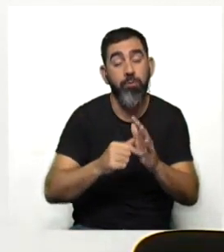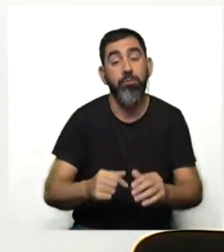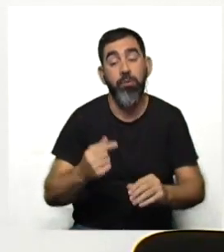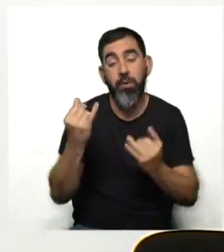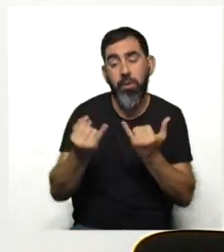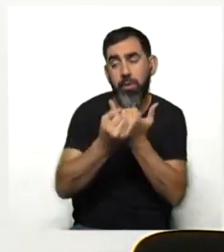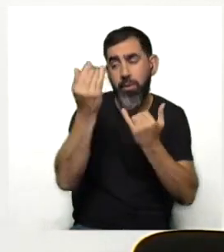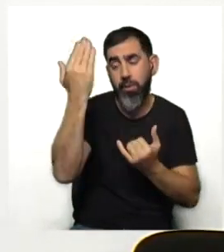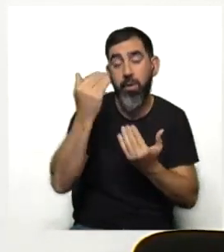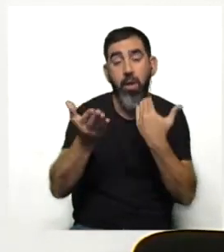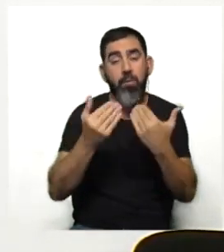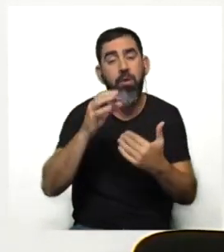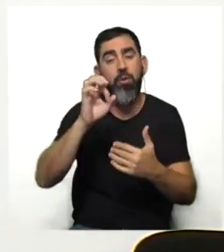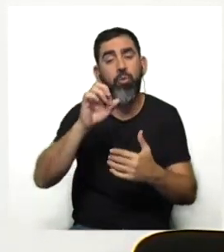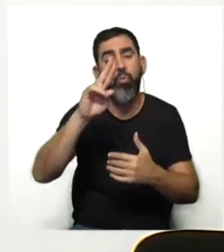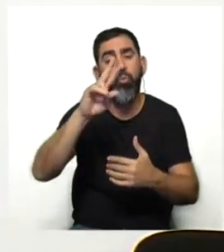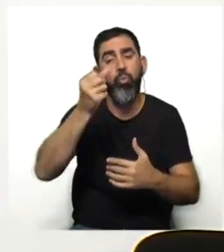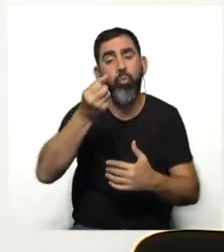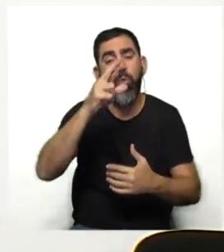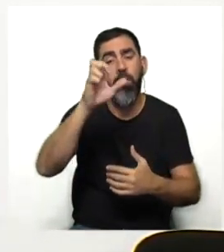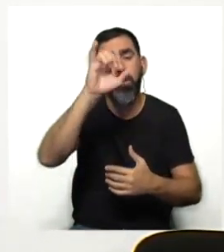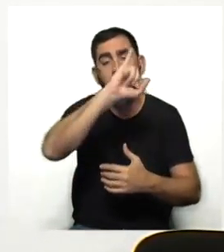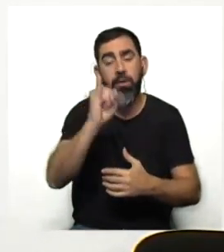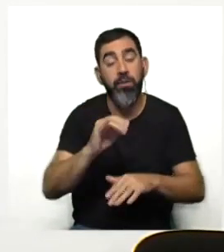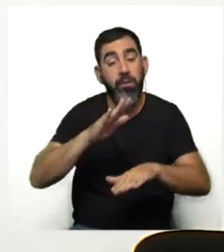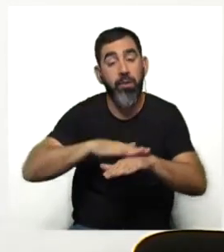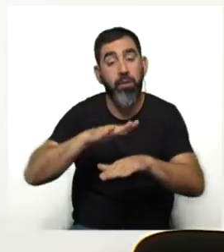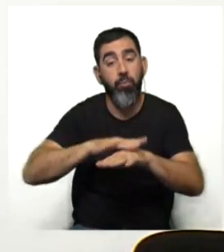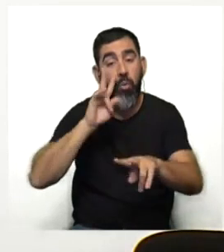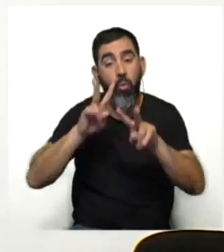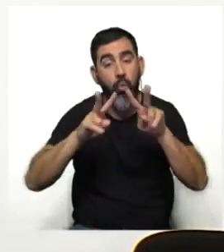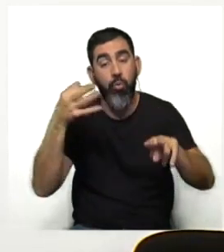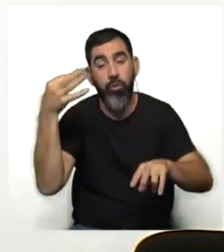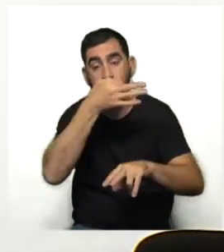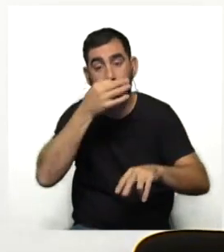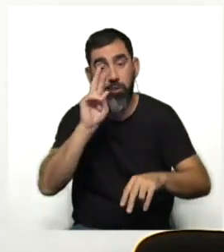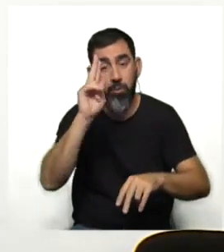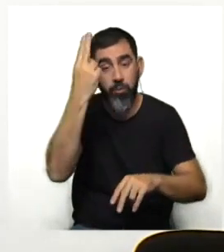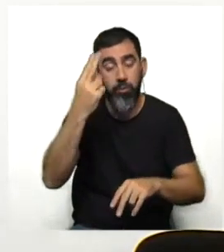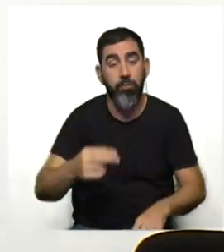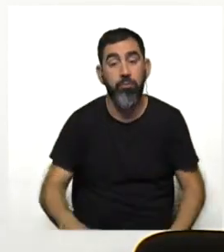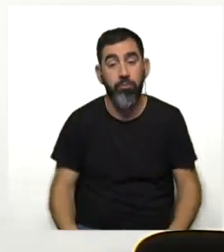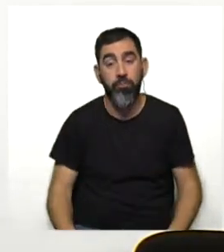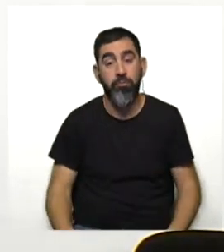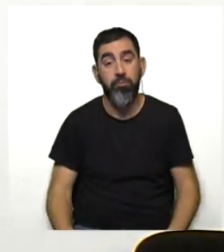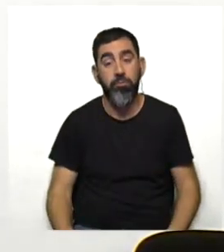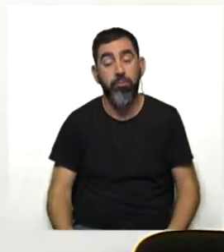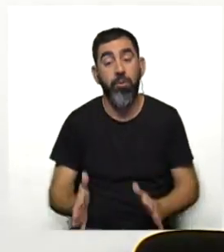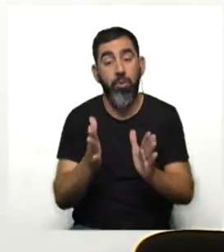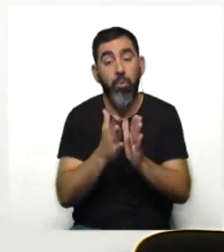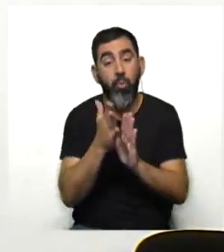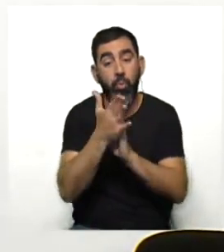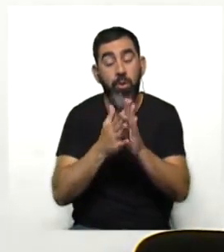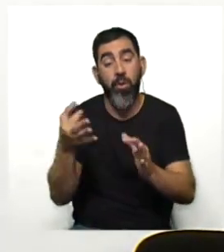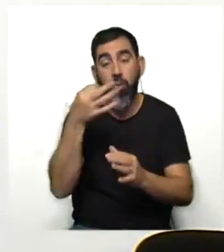Hace unos días hablaba con Héctor Suárez que es el encargado del observatorio de drogas del Uruguay de aquí de la junta Nacional de